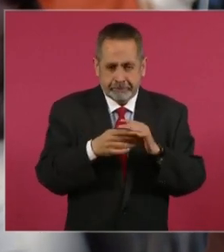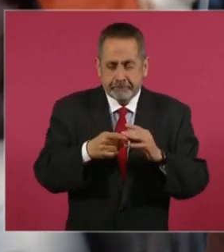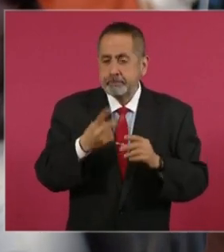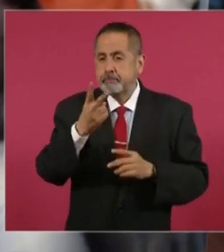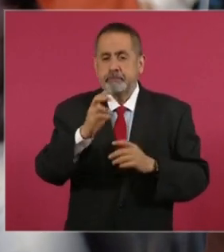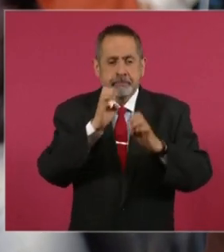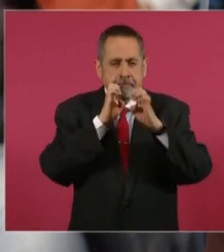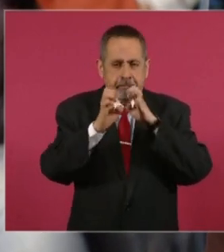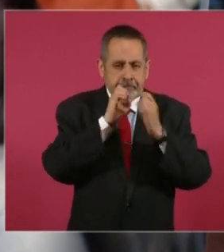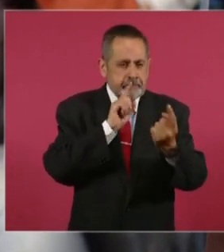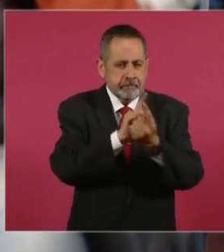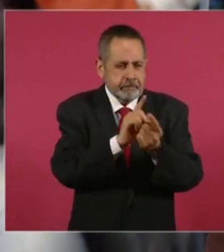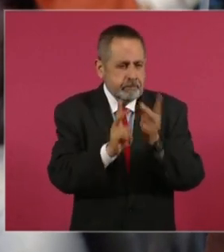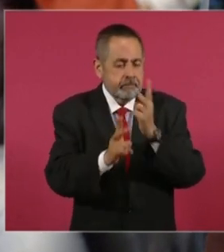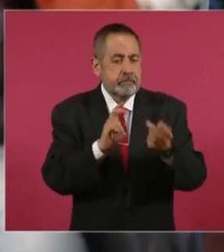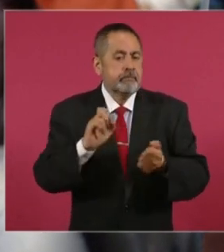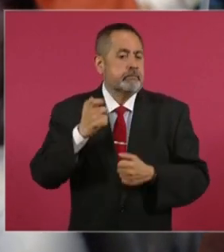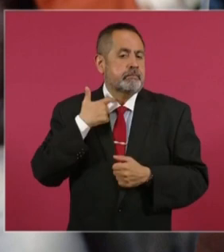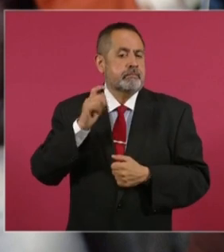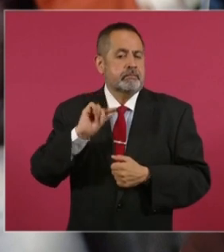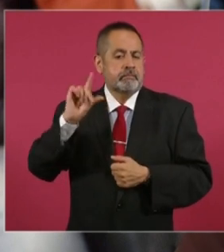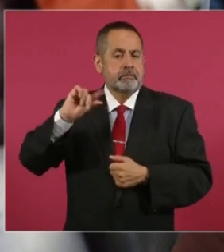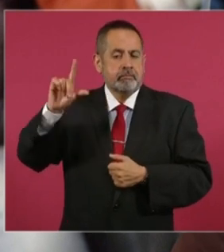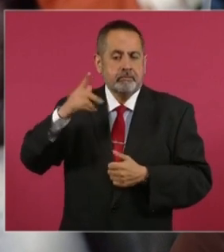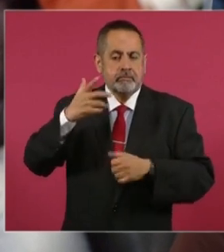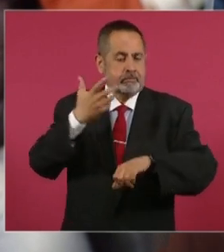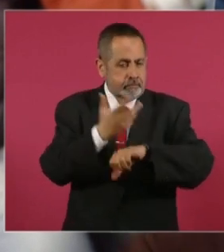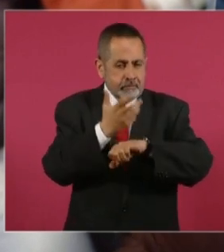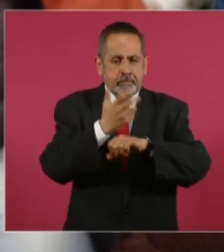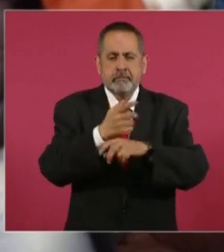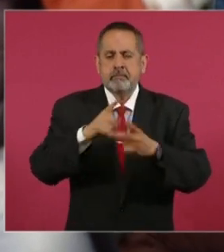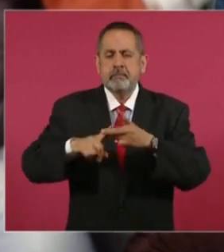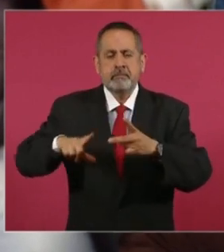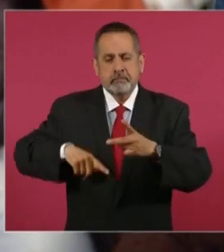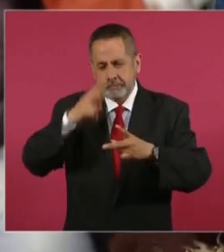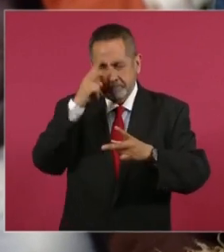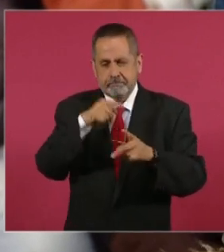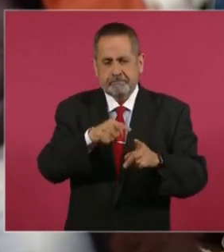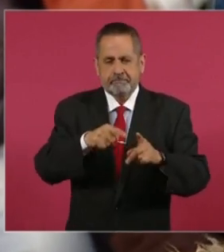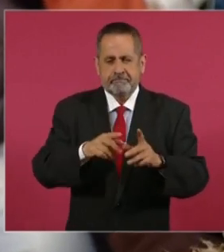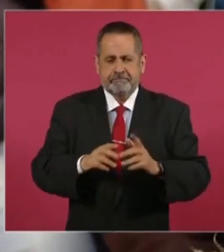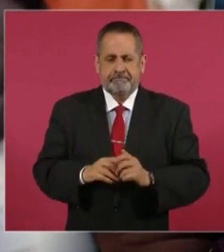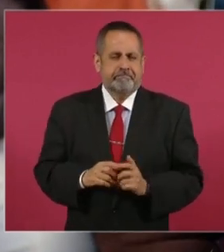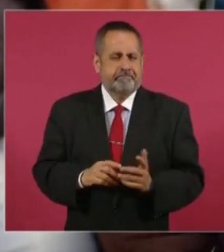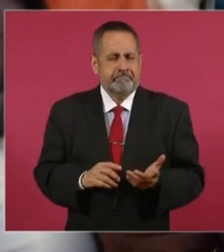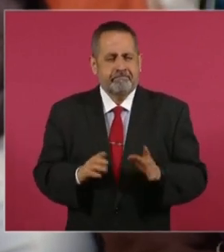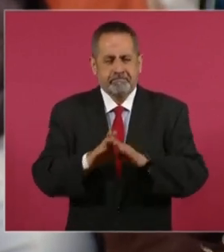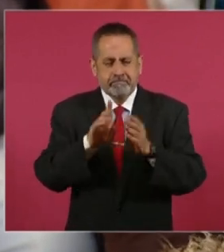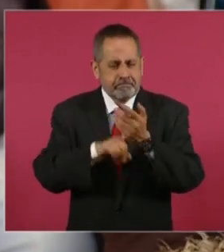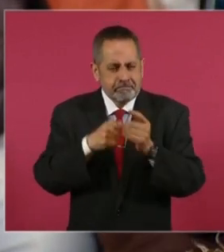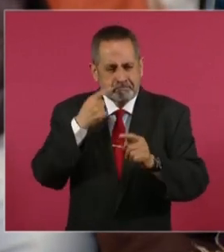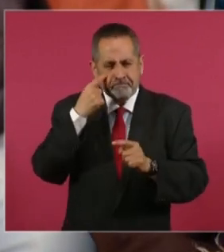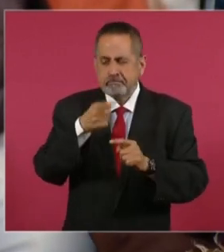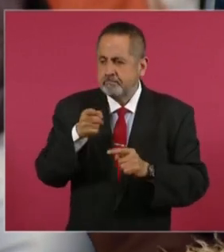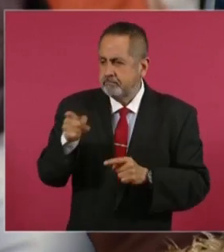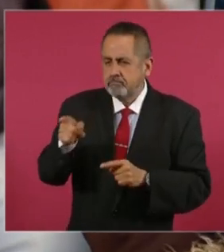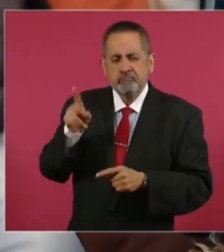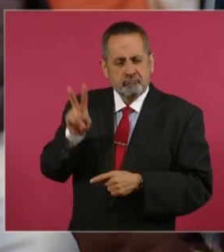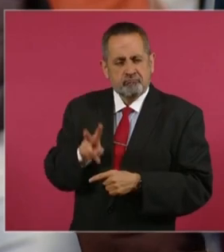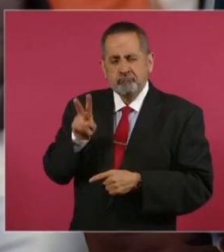entrevistas con exfuncionarios estadounidenses y mexicanos del gobierno, todo con el fin, con el propósito de que usted